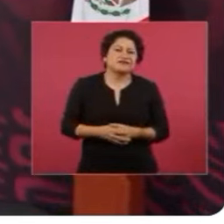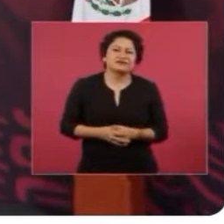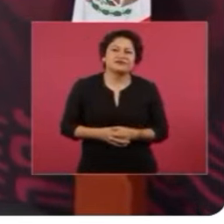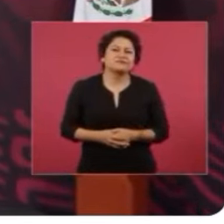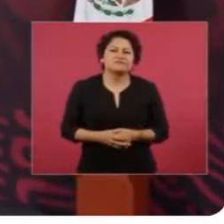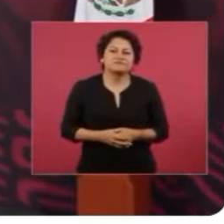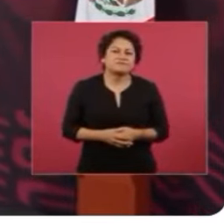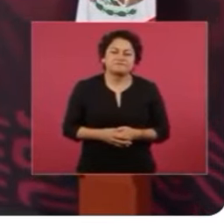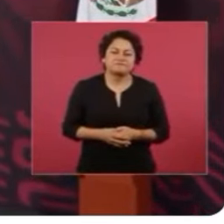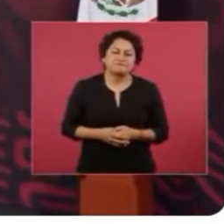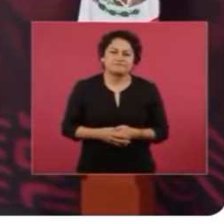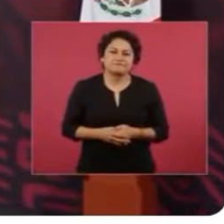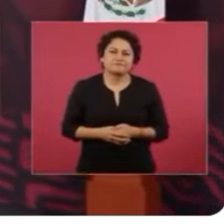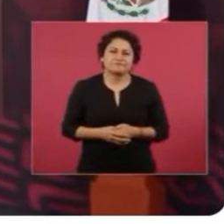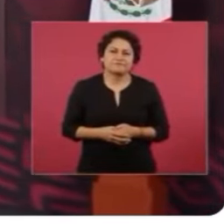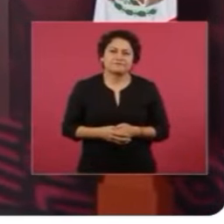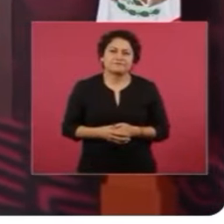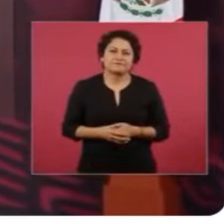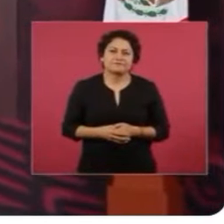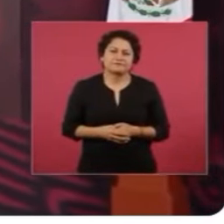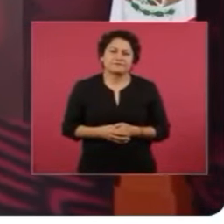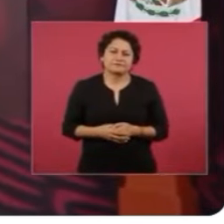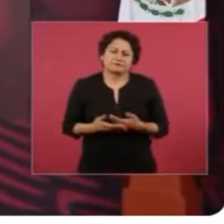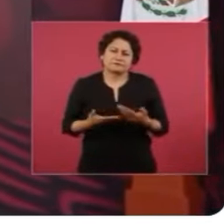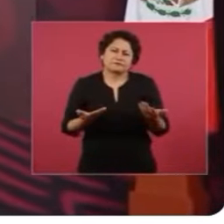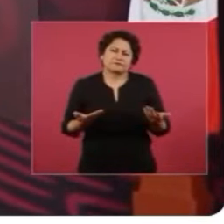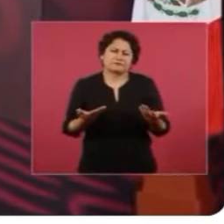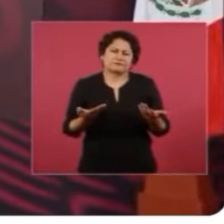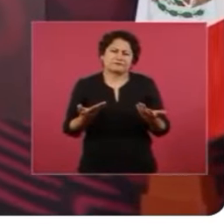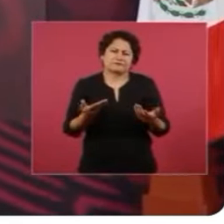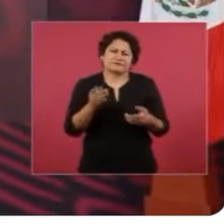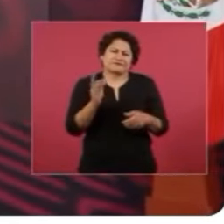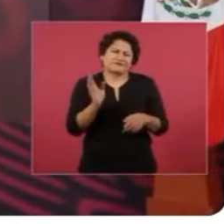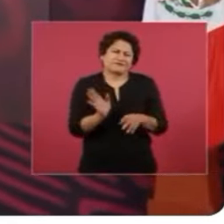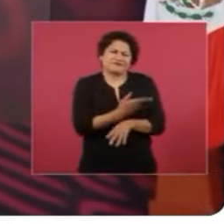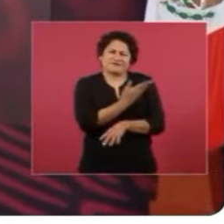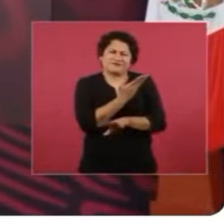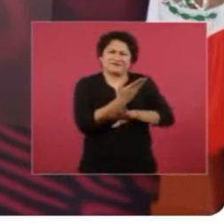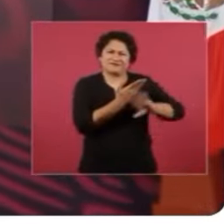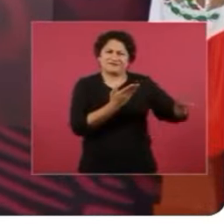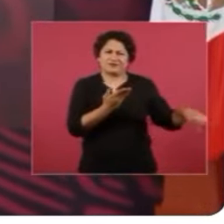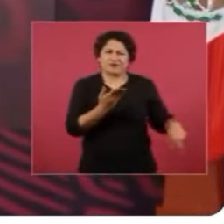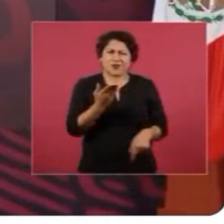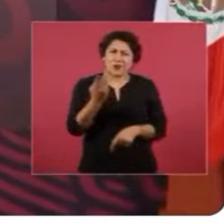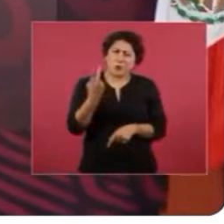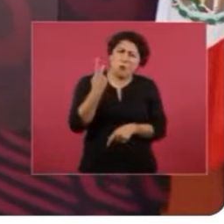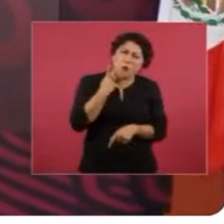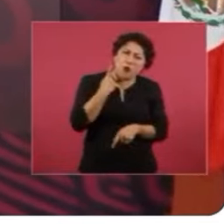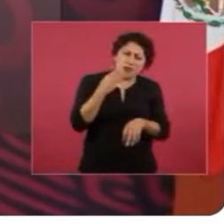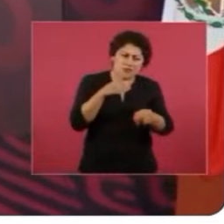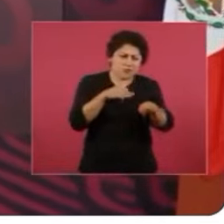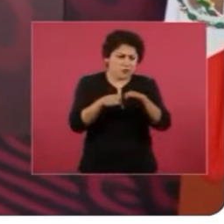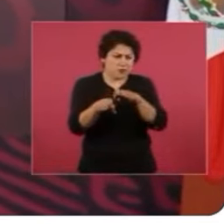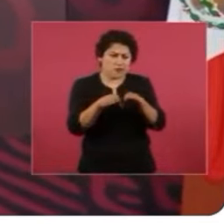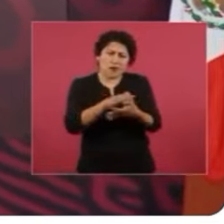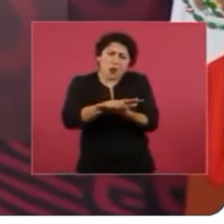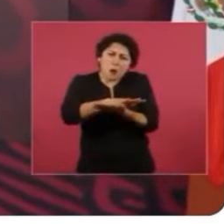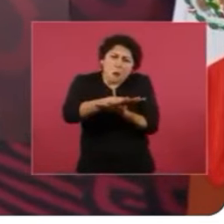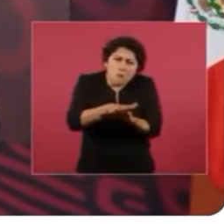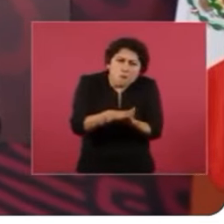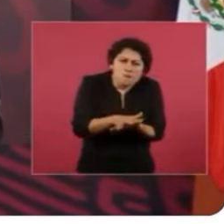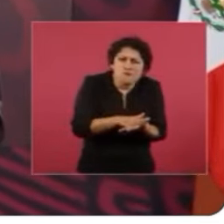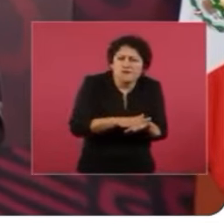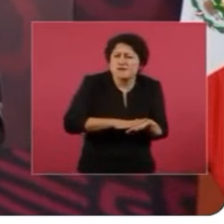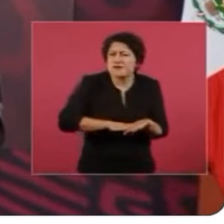tiene que ver con el noble oficio de la política que